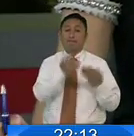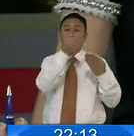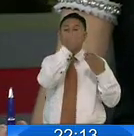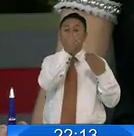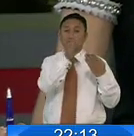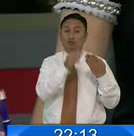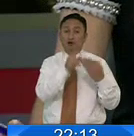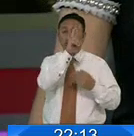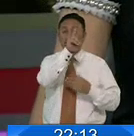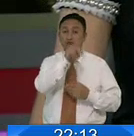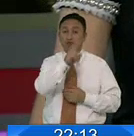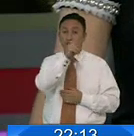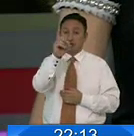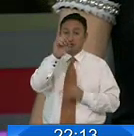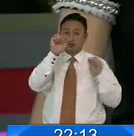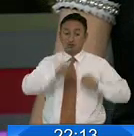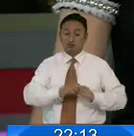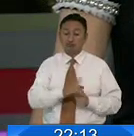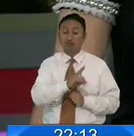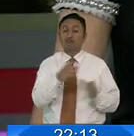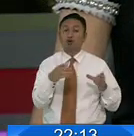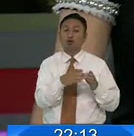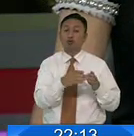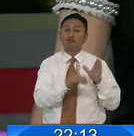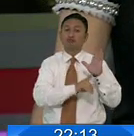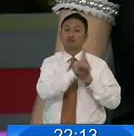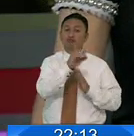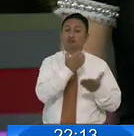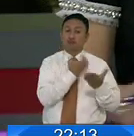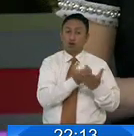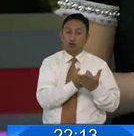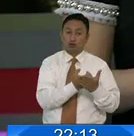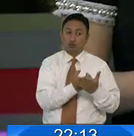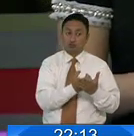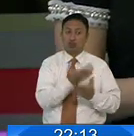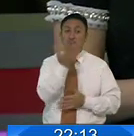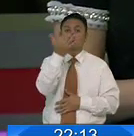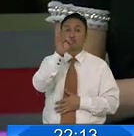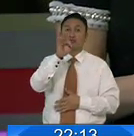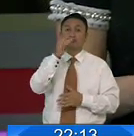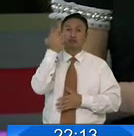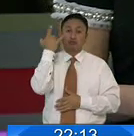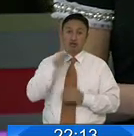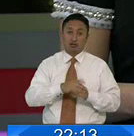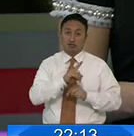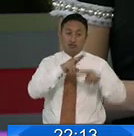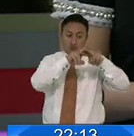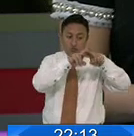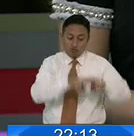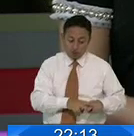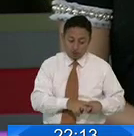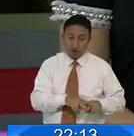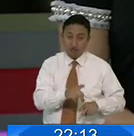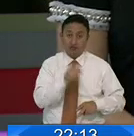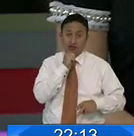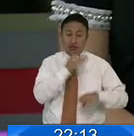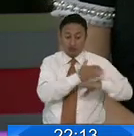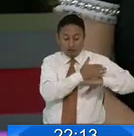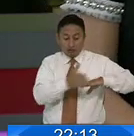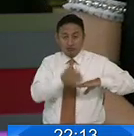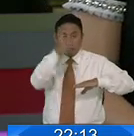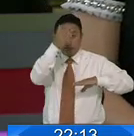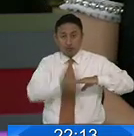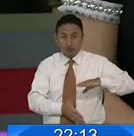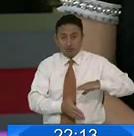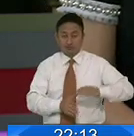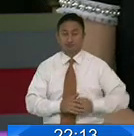2020 será tramitada por la comisión de desarrollo económico en tan solo 19 días que es el tiempo que resta para que se cumpla el plazo